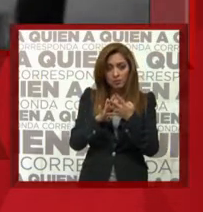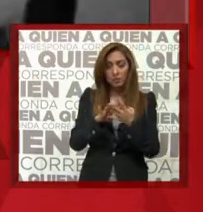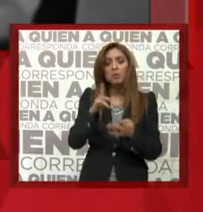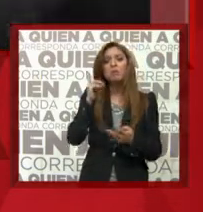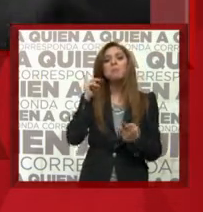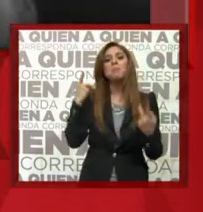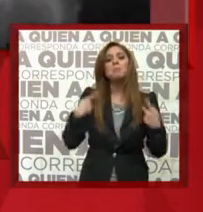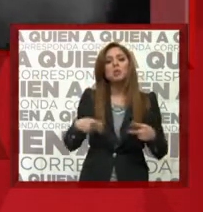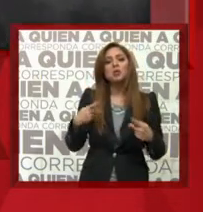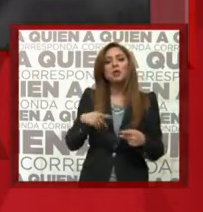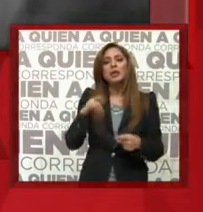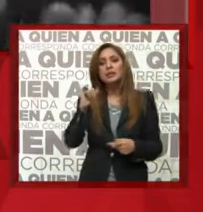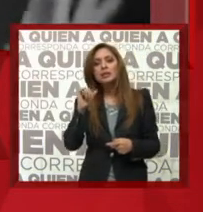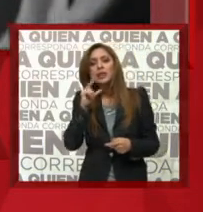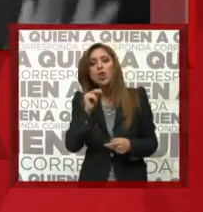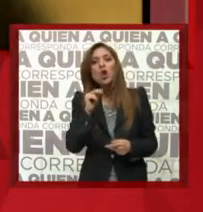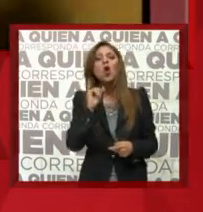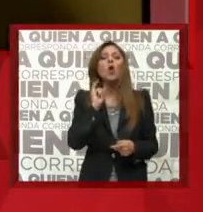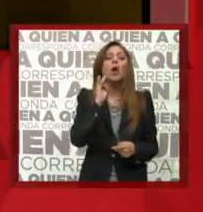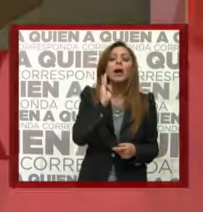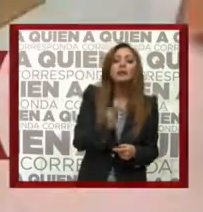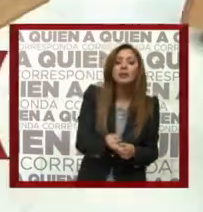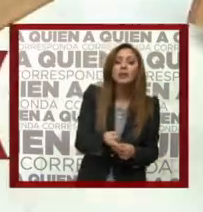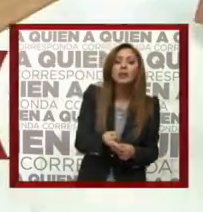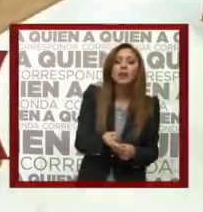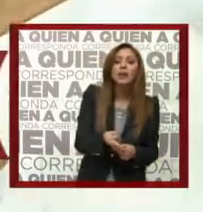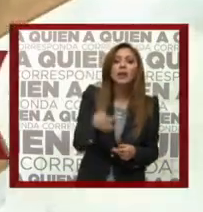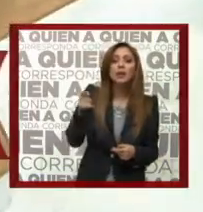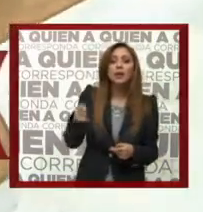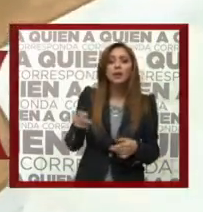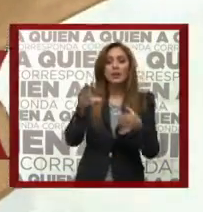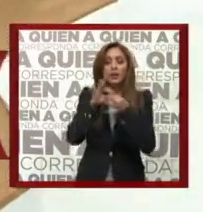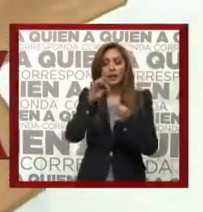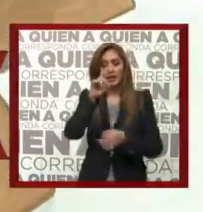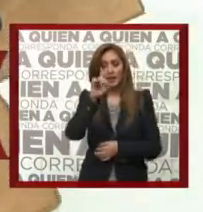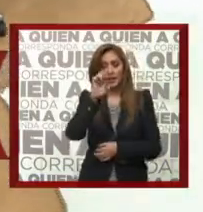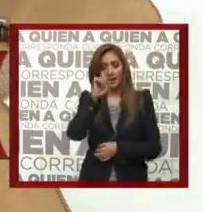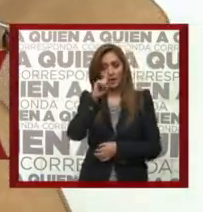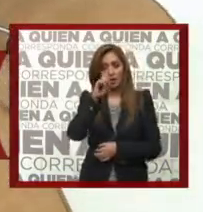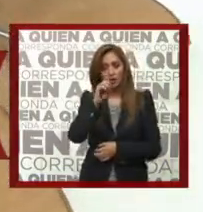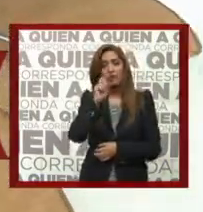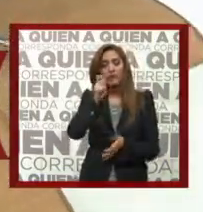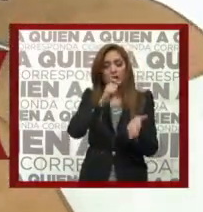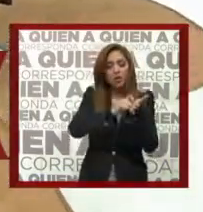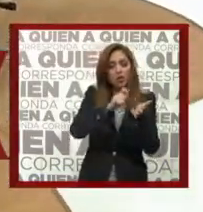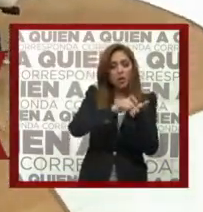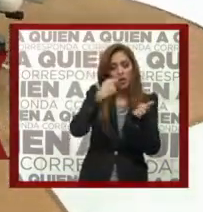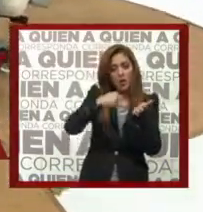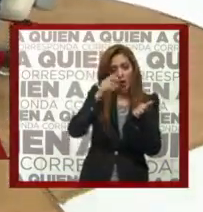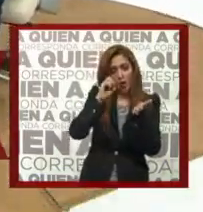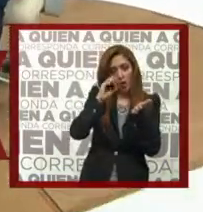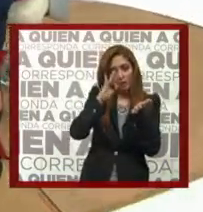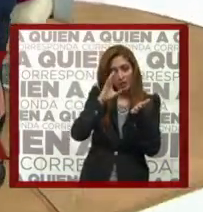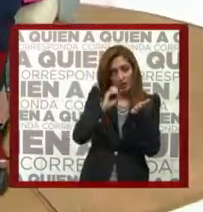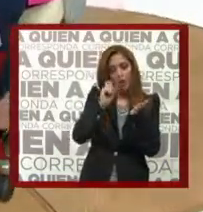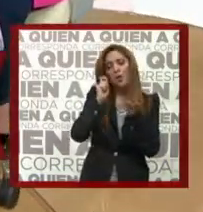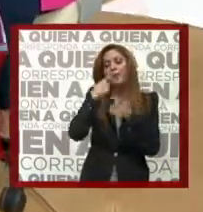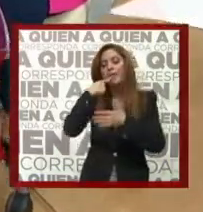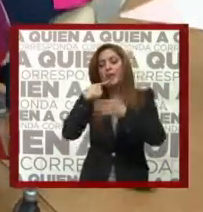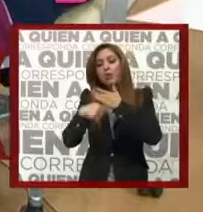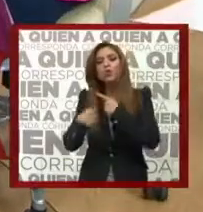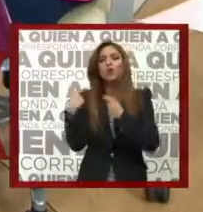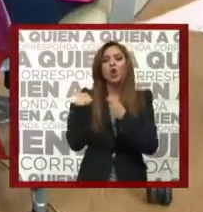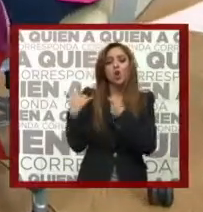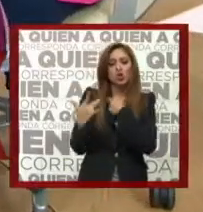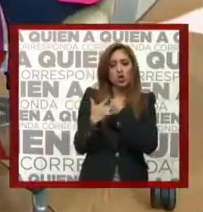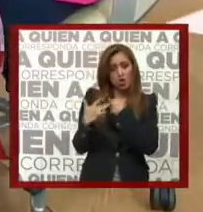ceder o la persona va a aceptar. Y este tipo de delitos además se van de oficio. Si denuncian por tocamientos o